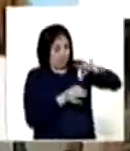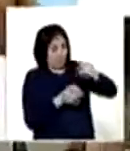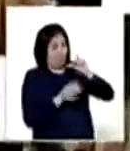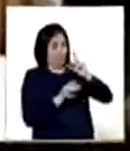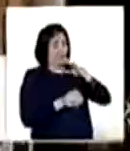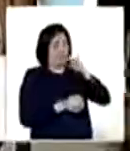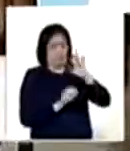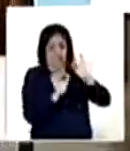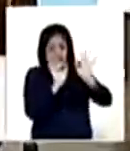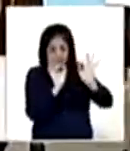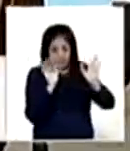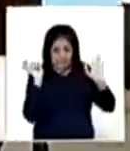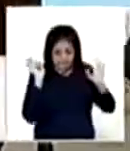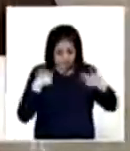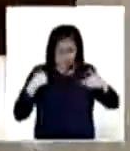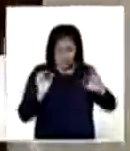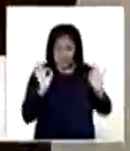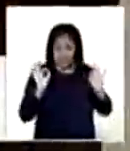no me han hecho nada.